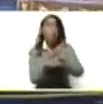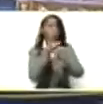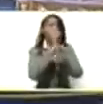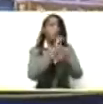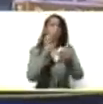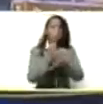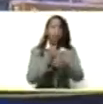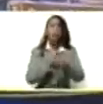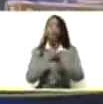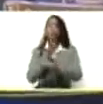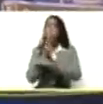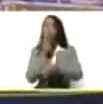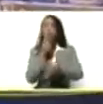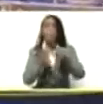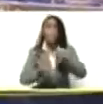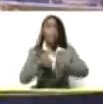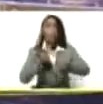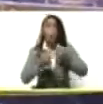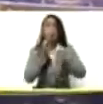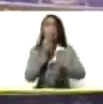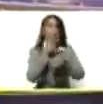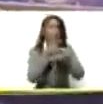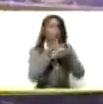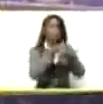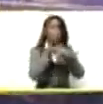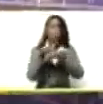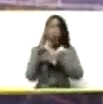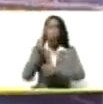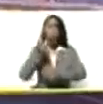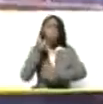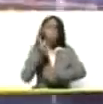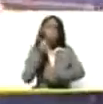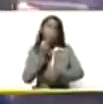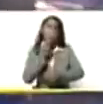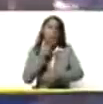construir otras partes bonito bonito bonito